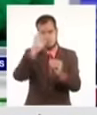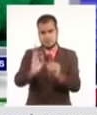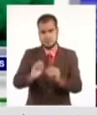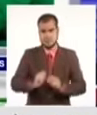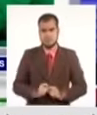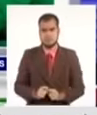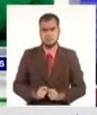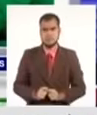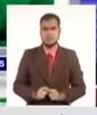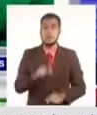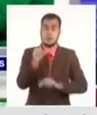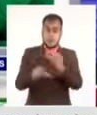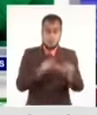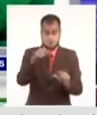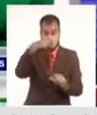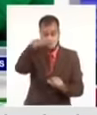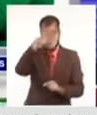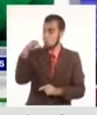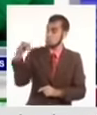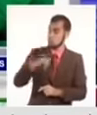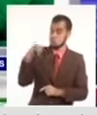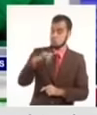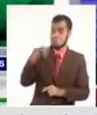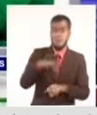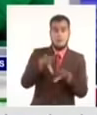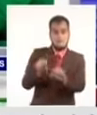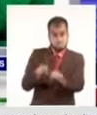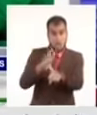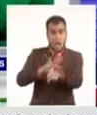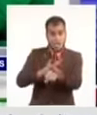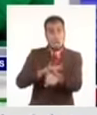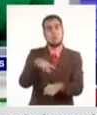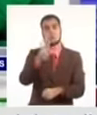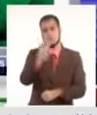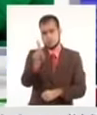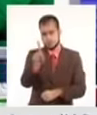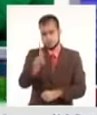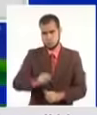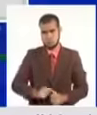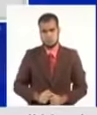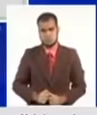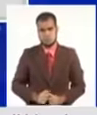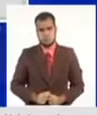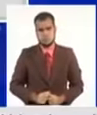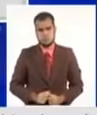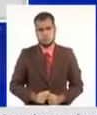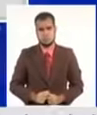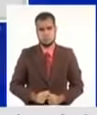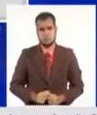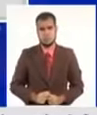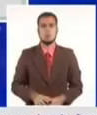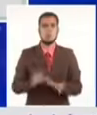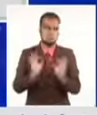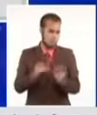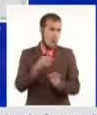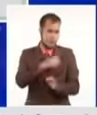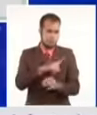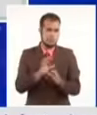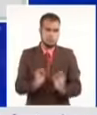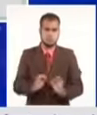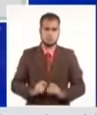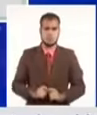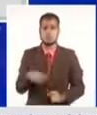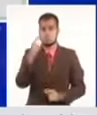pacientes diagnosticados ayer son importados. La misma cifra que tuvimos en el día de ayer. Ahí está el